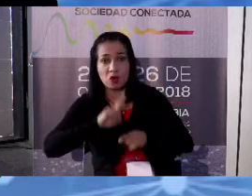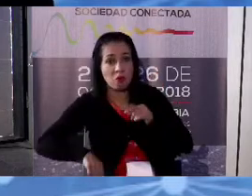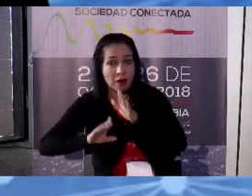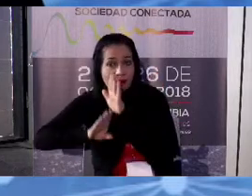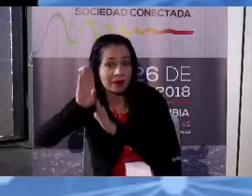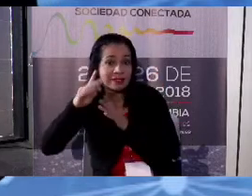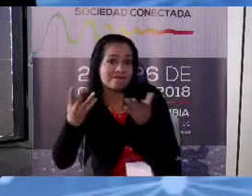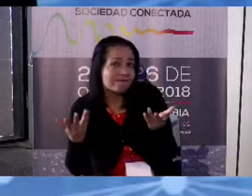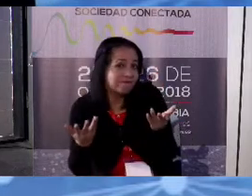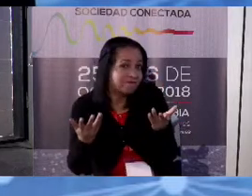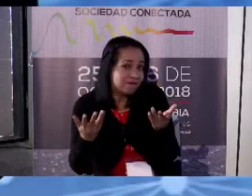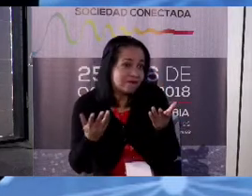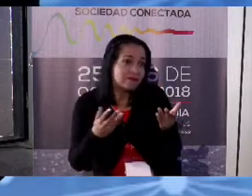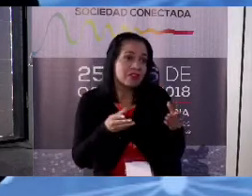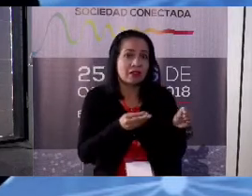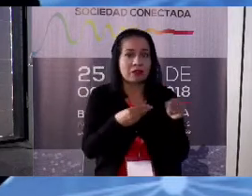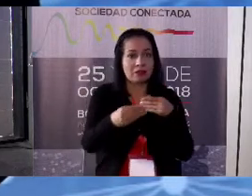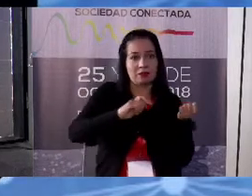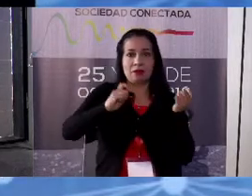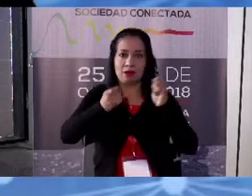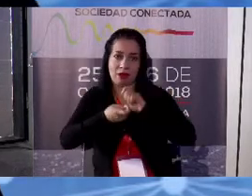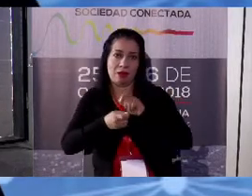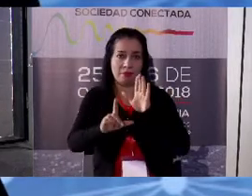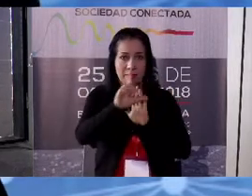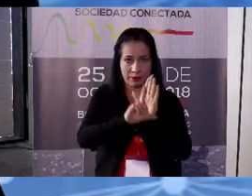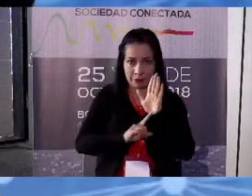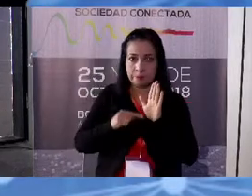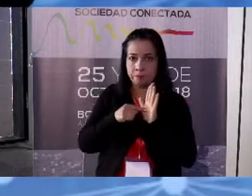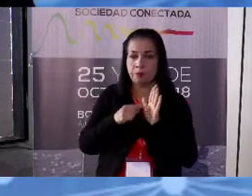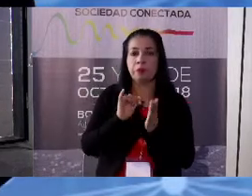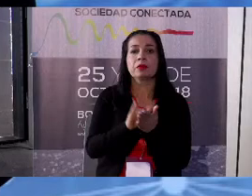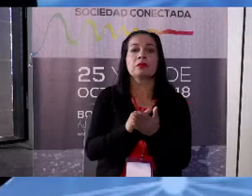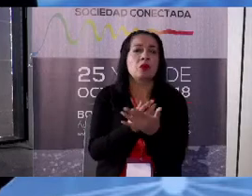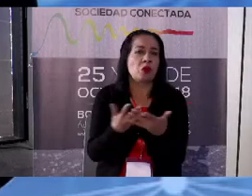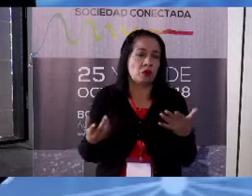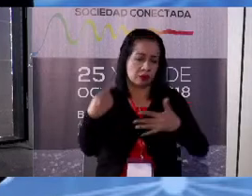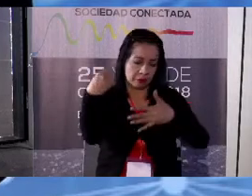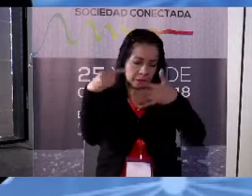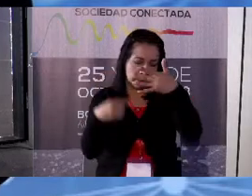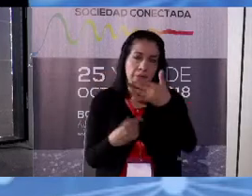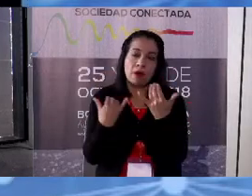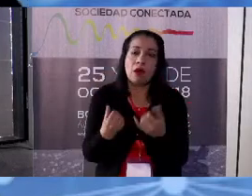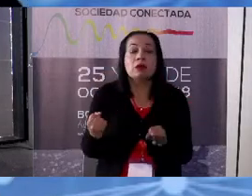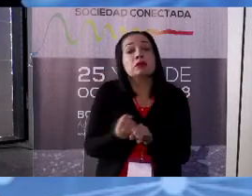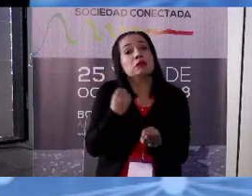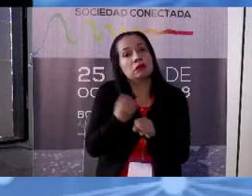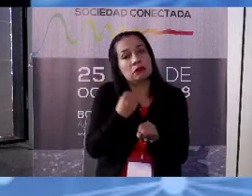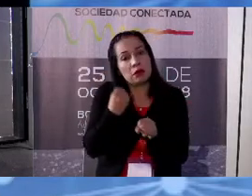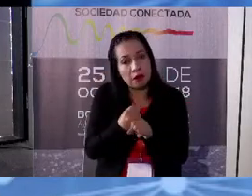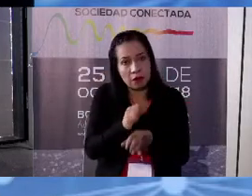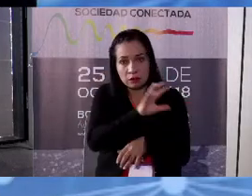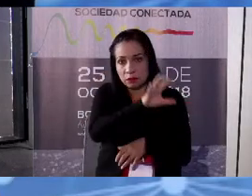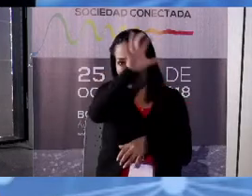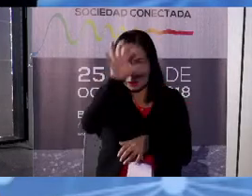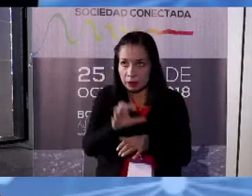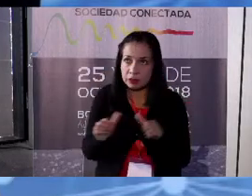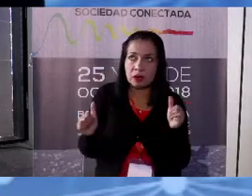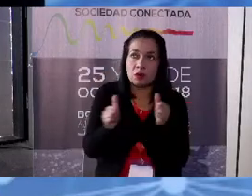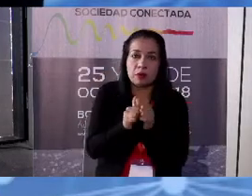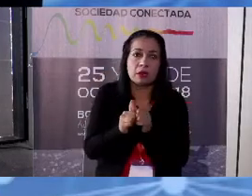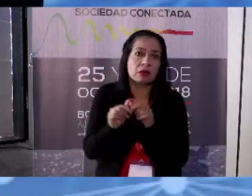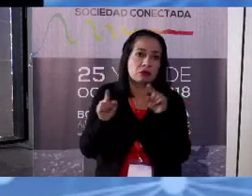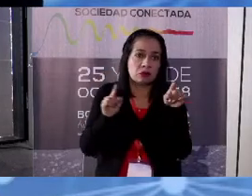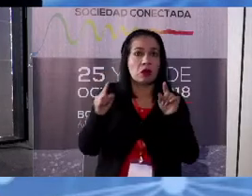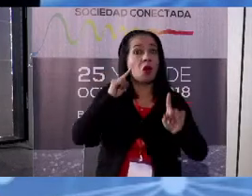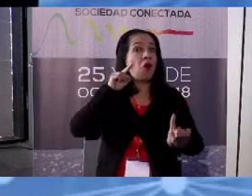tecnológico entonces todas estas cosas son las que eh estamos nosotros trabajando acompañando a los países tenemos